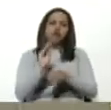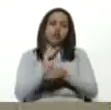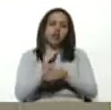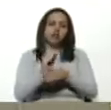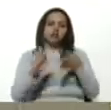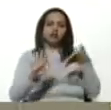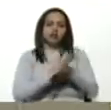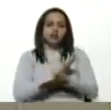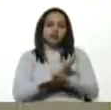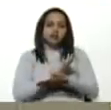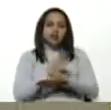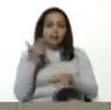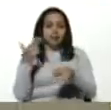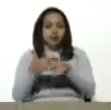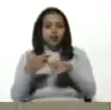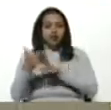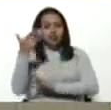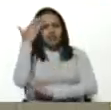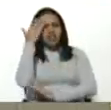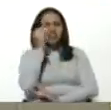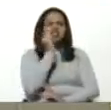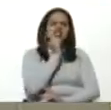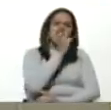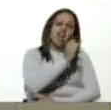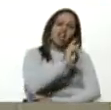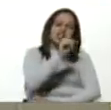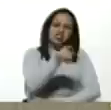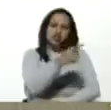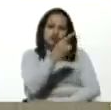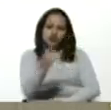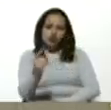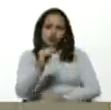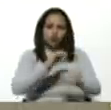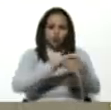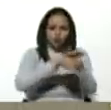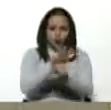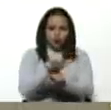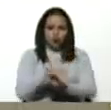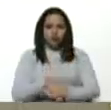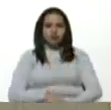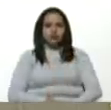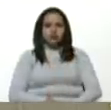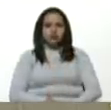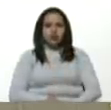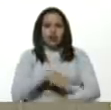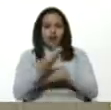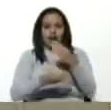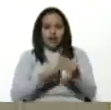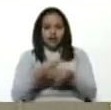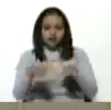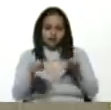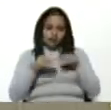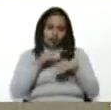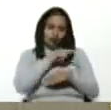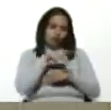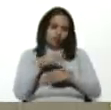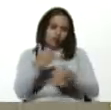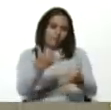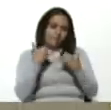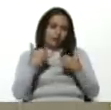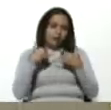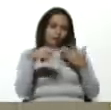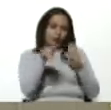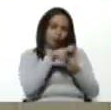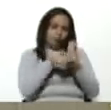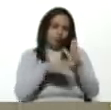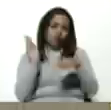la incertidumbre de saber quién pueda ser portador o no de la enfermedad es tomando nuestras propias previsiones